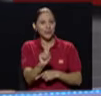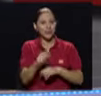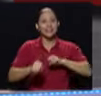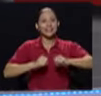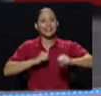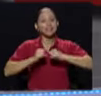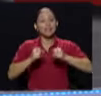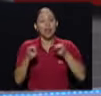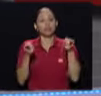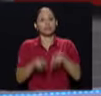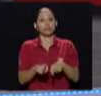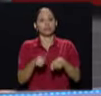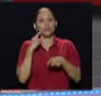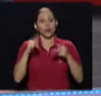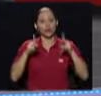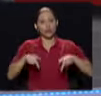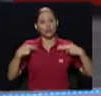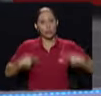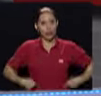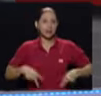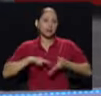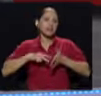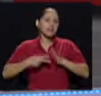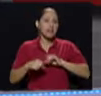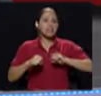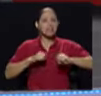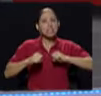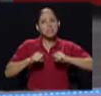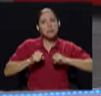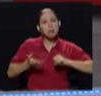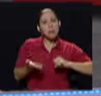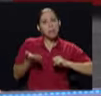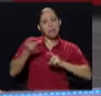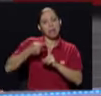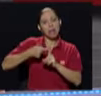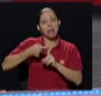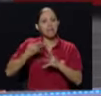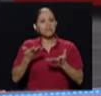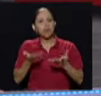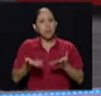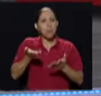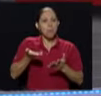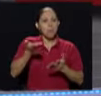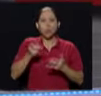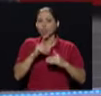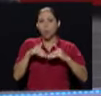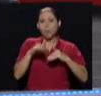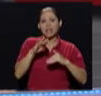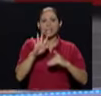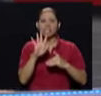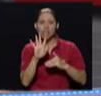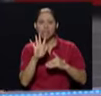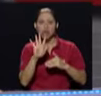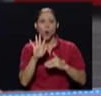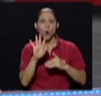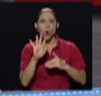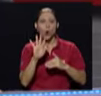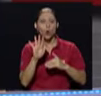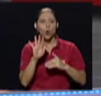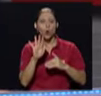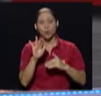sismicidad producida por los seres humanos son sismos de magnitudes, no más de 5,